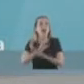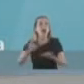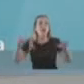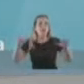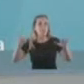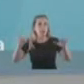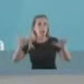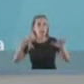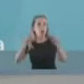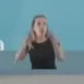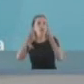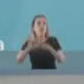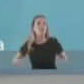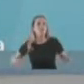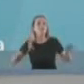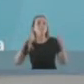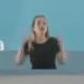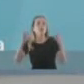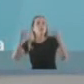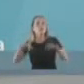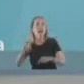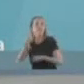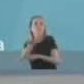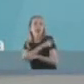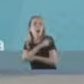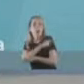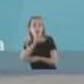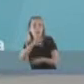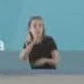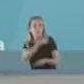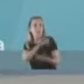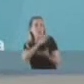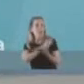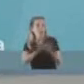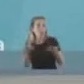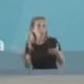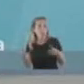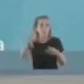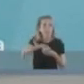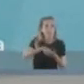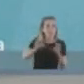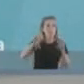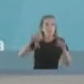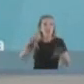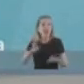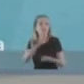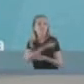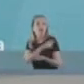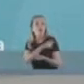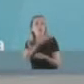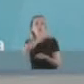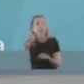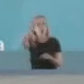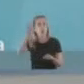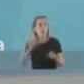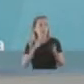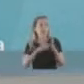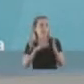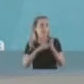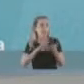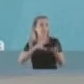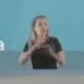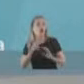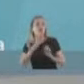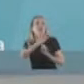el refuerzo armoniza y el refuerzo prolonga en el tiempo. Entonces, son cosas importantísimas a